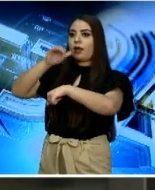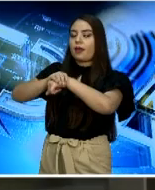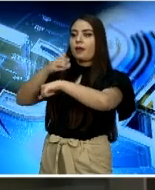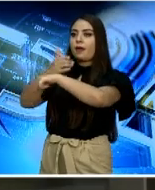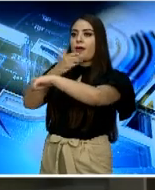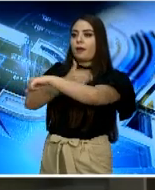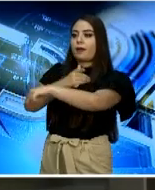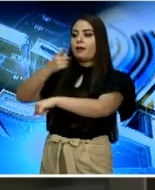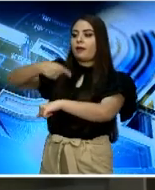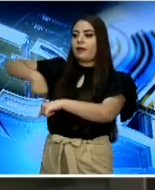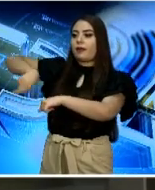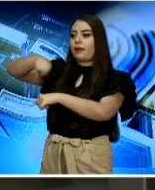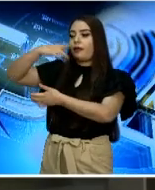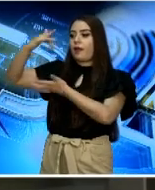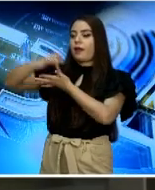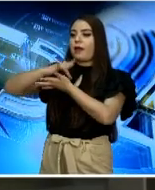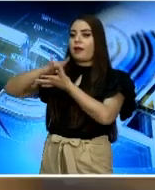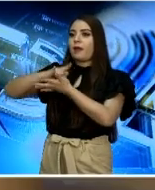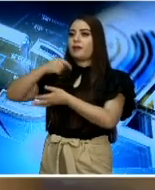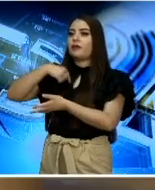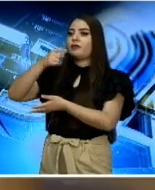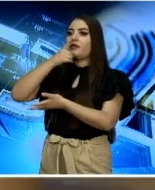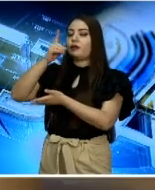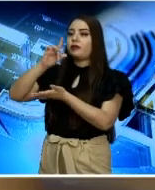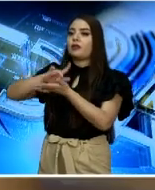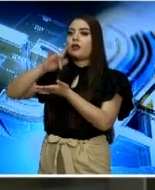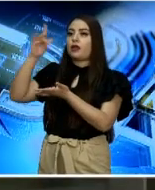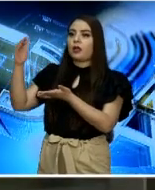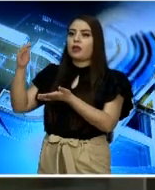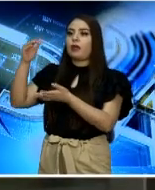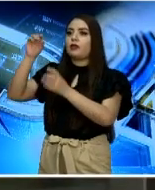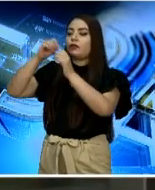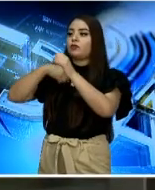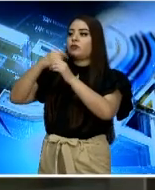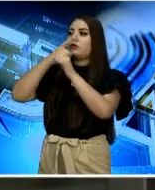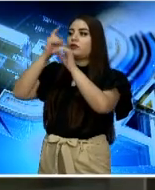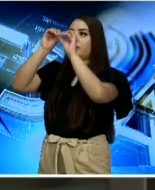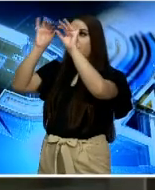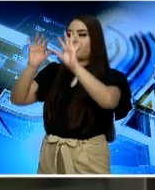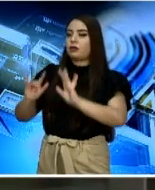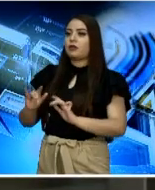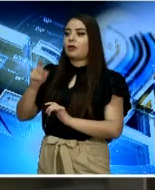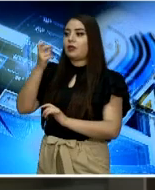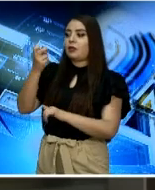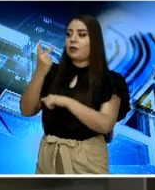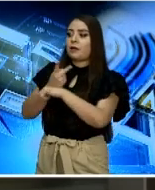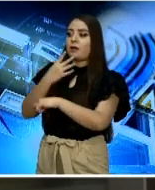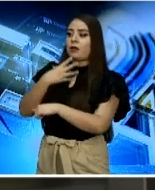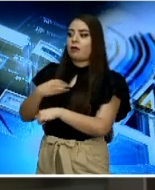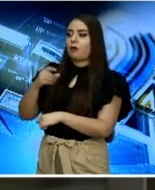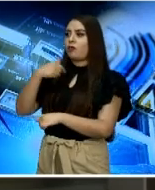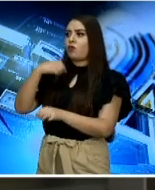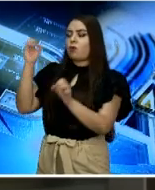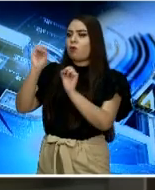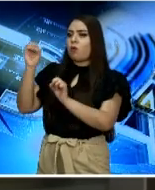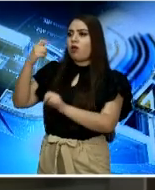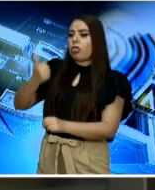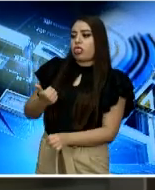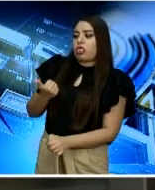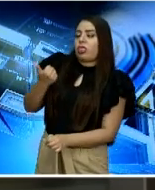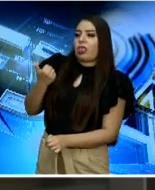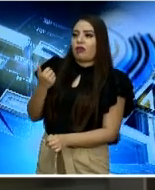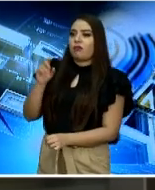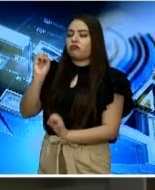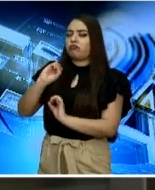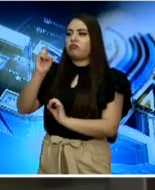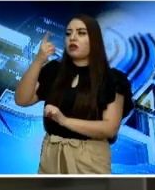muy agradecida por sus bendiciones. Uh-huh. ¿Sí? Esto que le pasó a mi hijo no lo hice con la intención de lucrar, lo expuse para que la sociedad